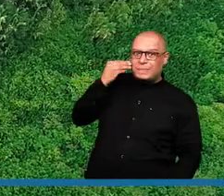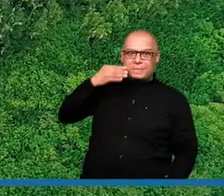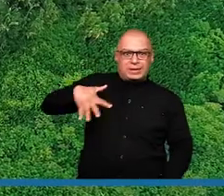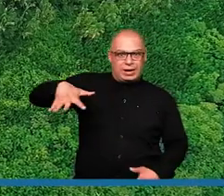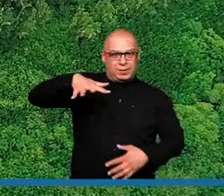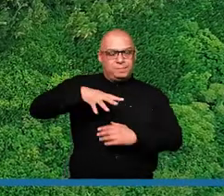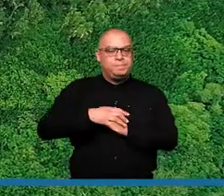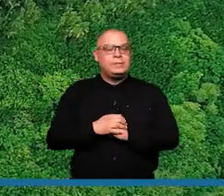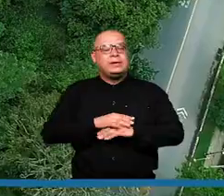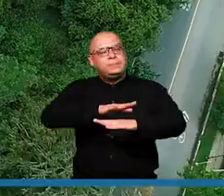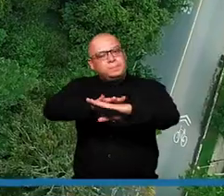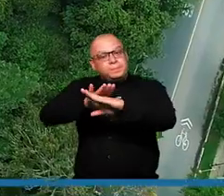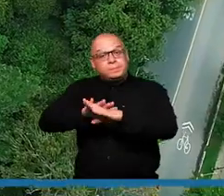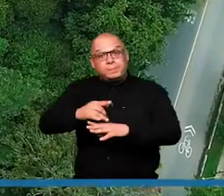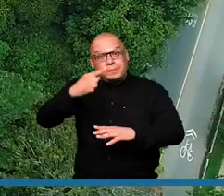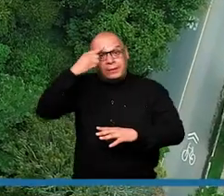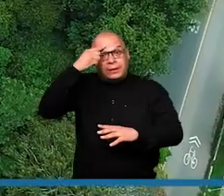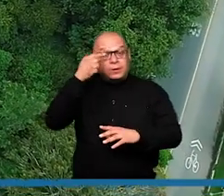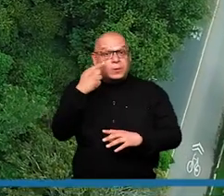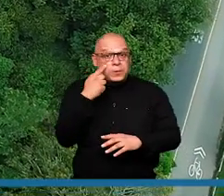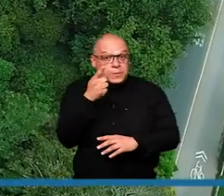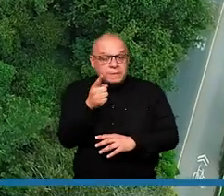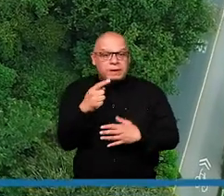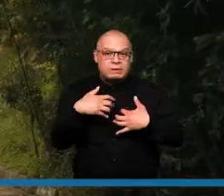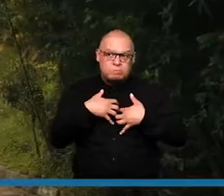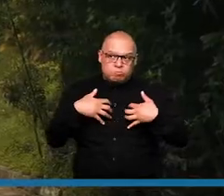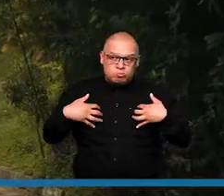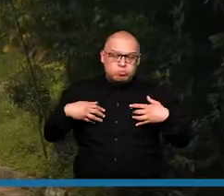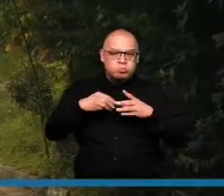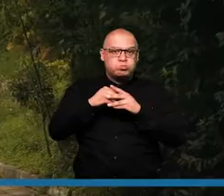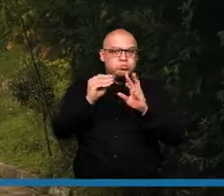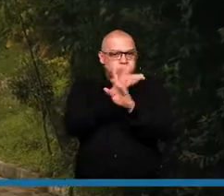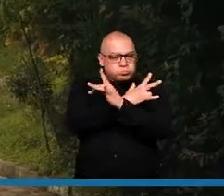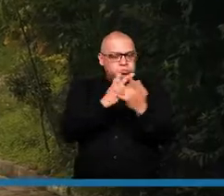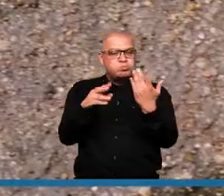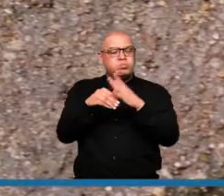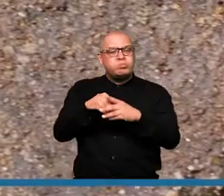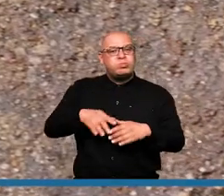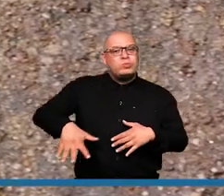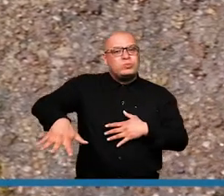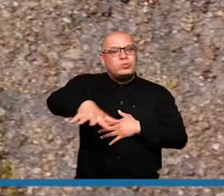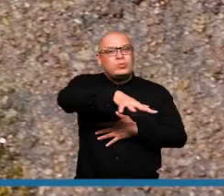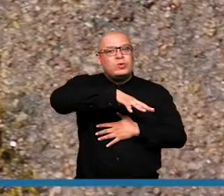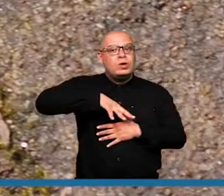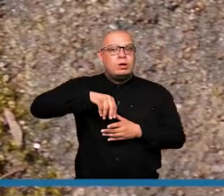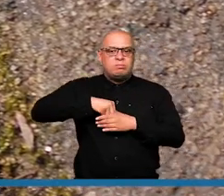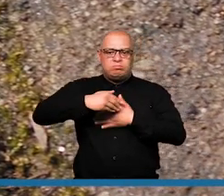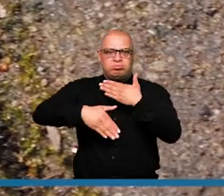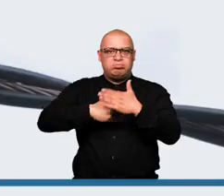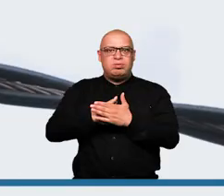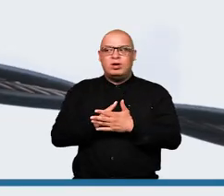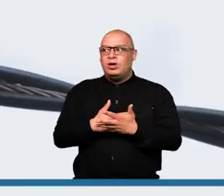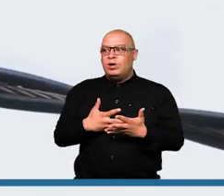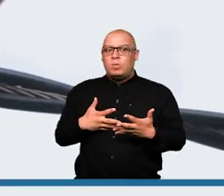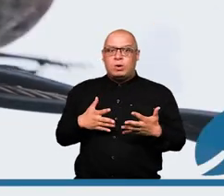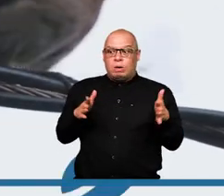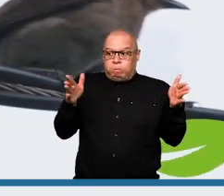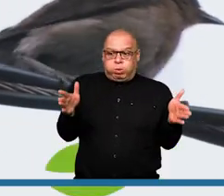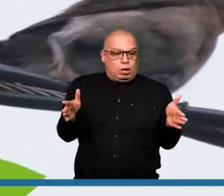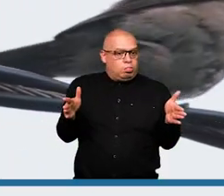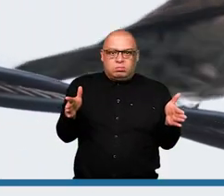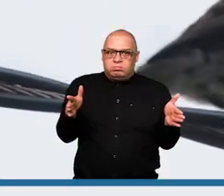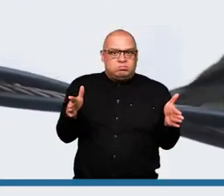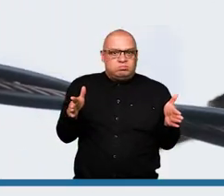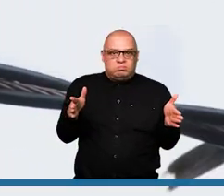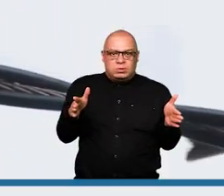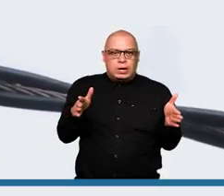Siempre debemos recordar que en aspectos de fauna, de naturaleza, de medio ambiente, no hay fronteras. Nosotros tenemos un animalito